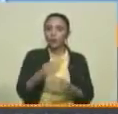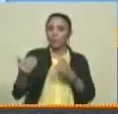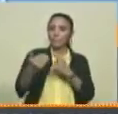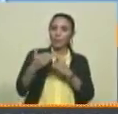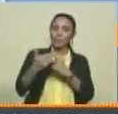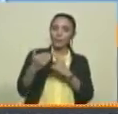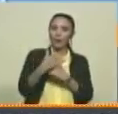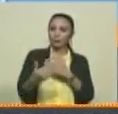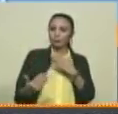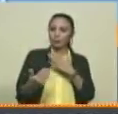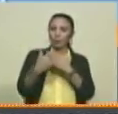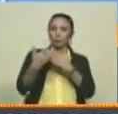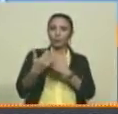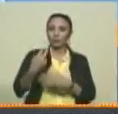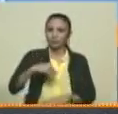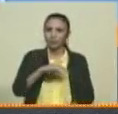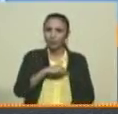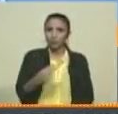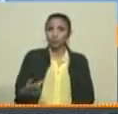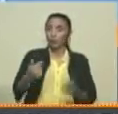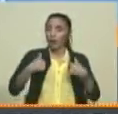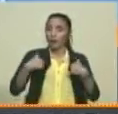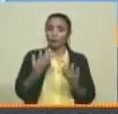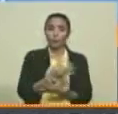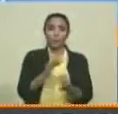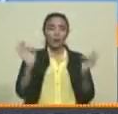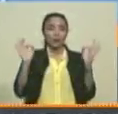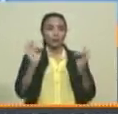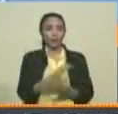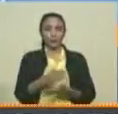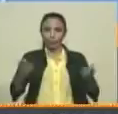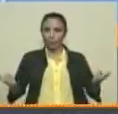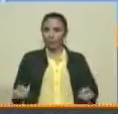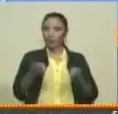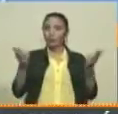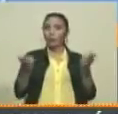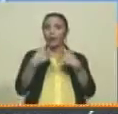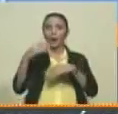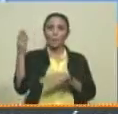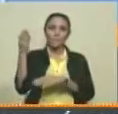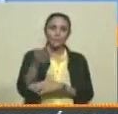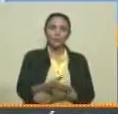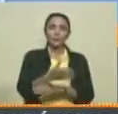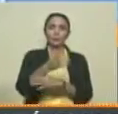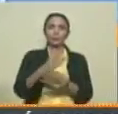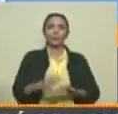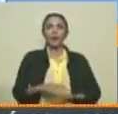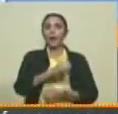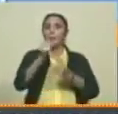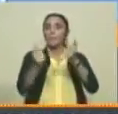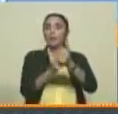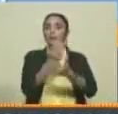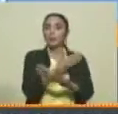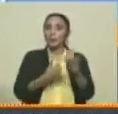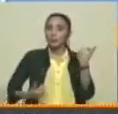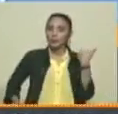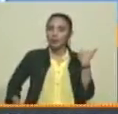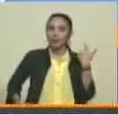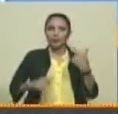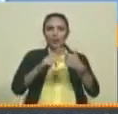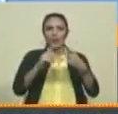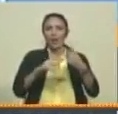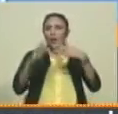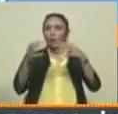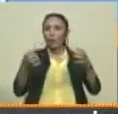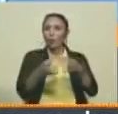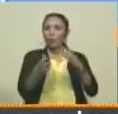contra Venezuela, y hemos salido victoriosos. Hemos derrotado al vicepresidente Mike Pence y a todo el